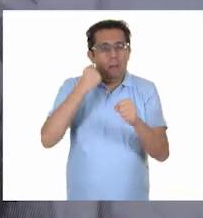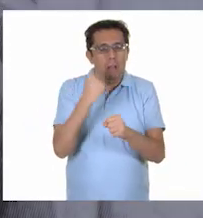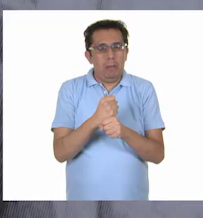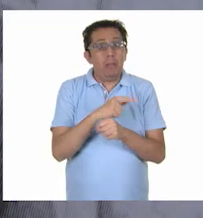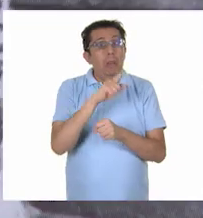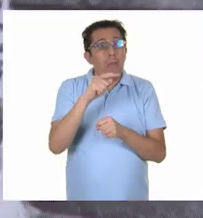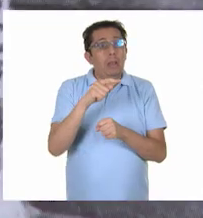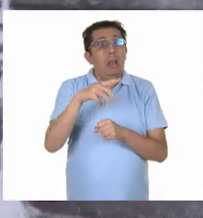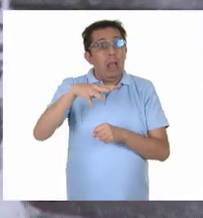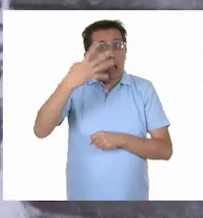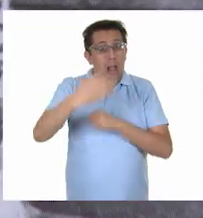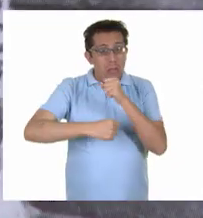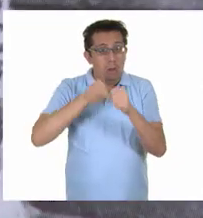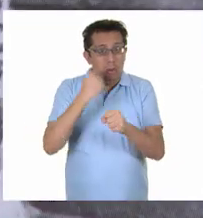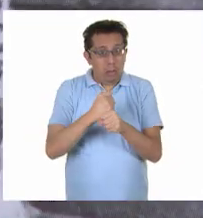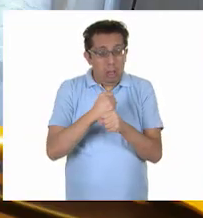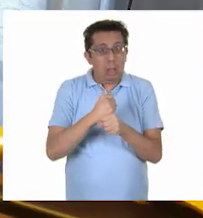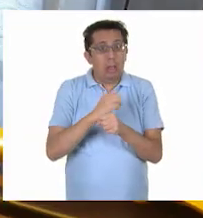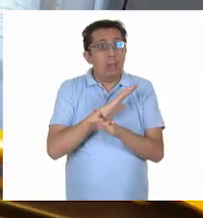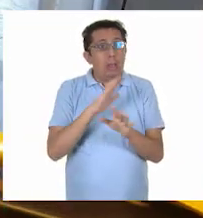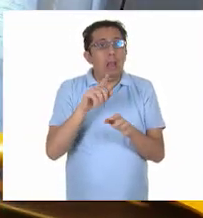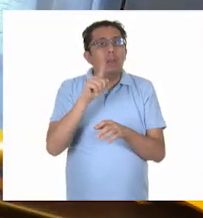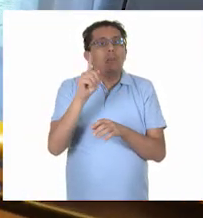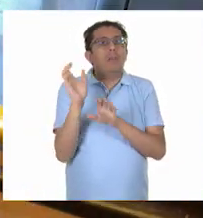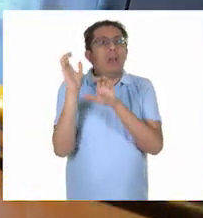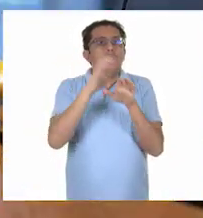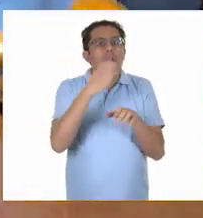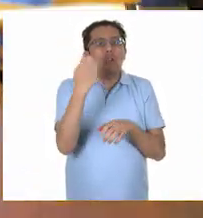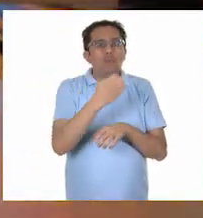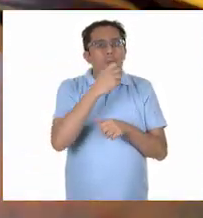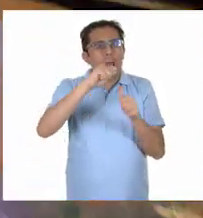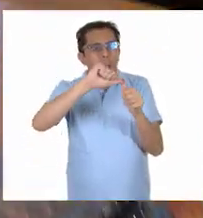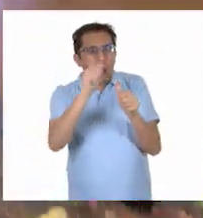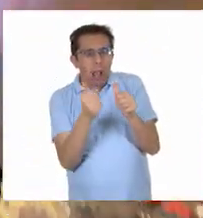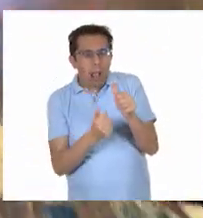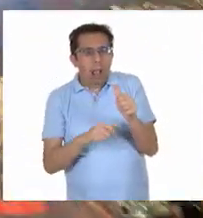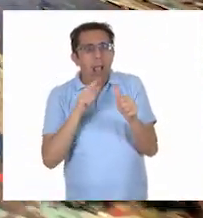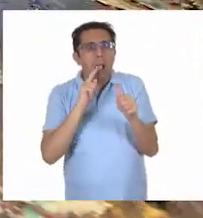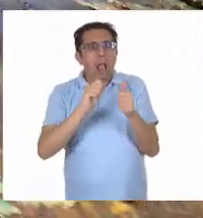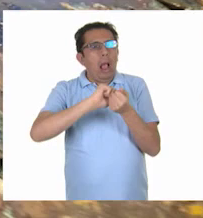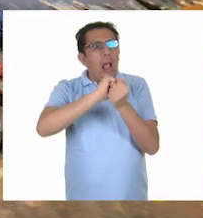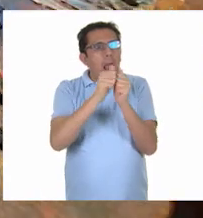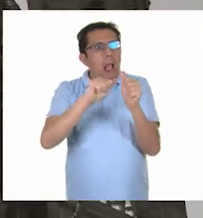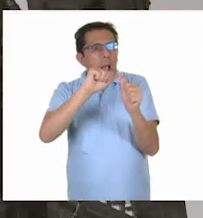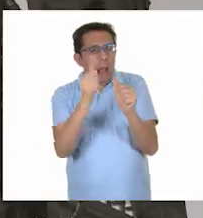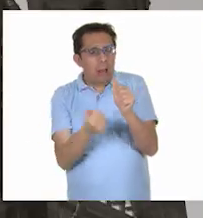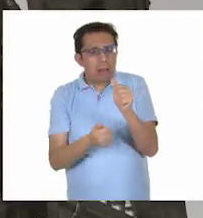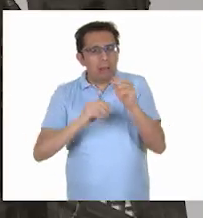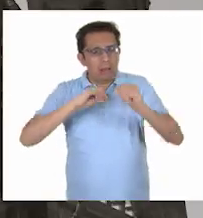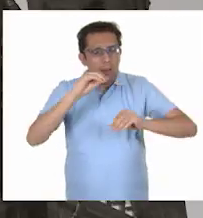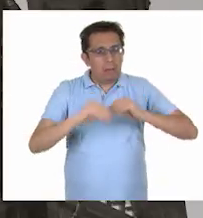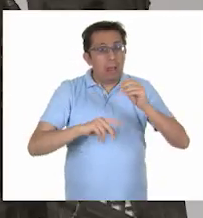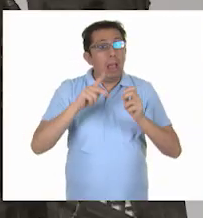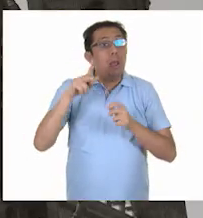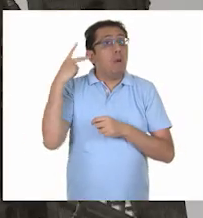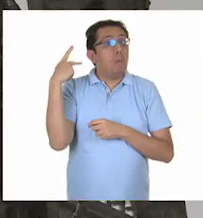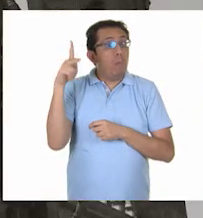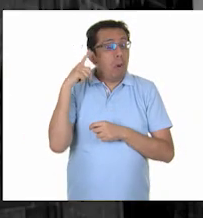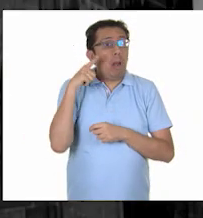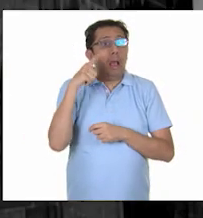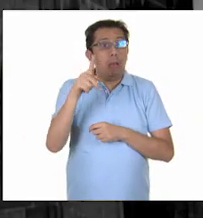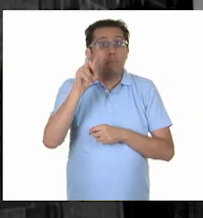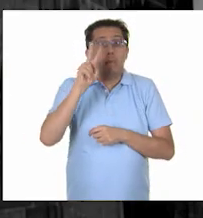14 años, su abuelo lo inscribió a la Academia de Bellas Artes y se convirtió en artista plástico. Puebla ganó